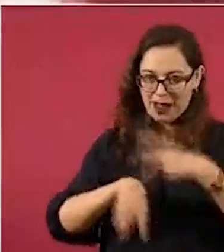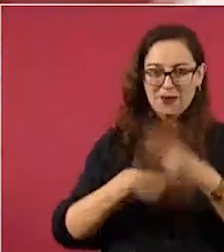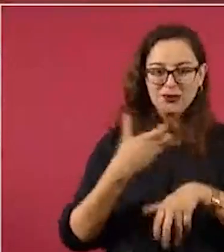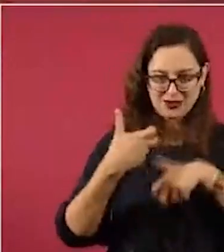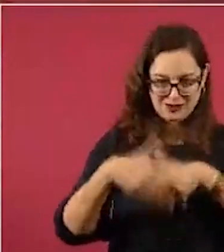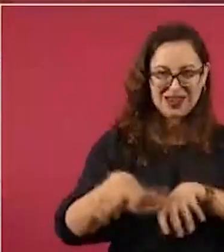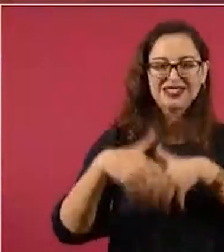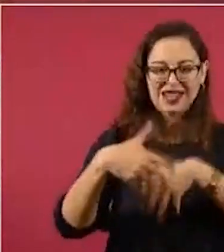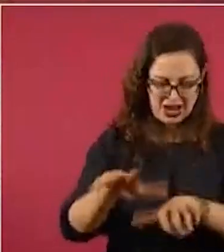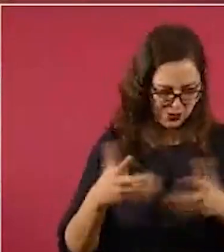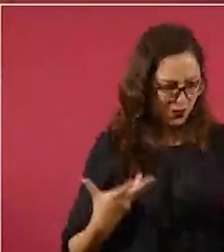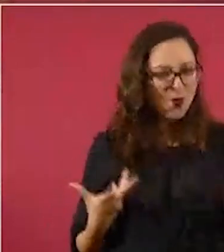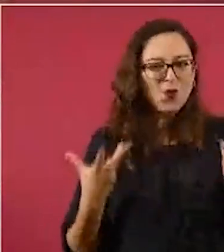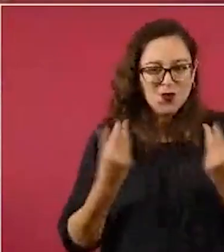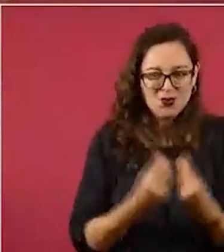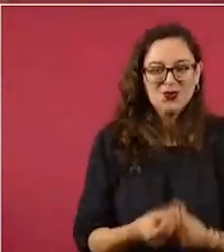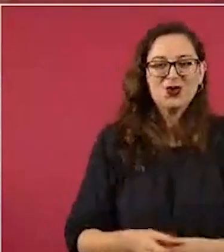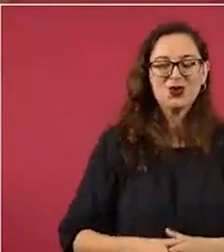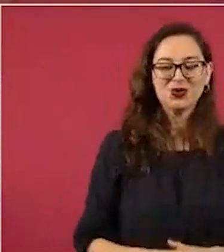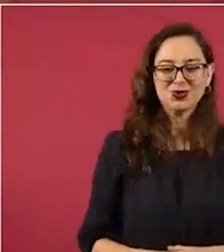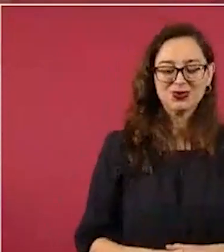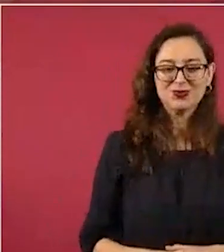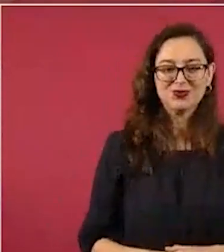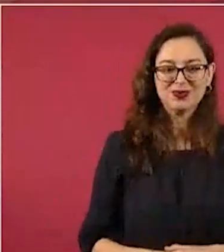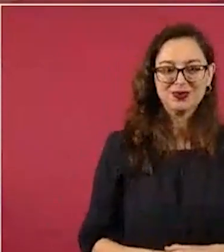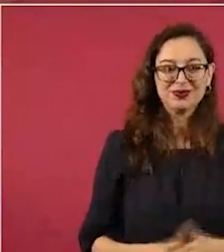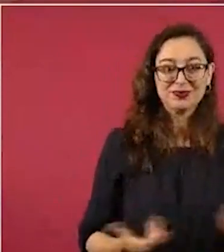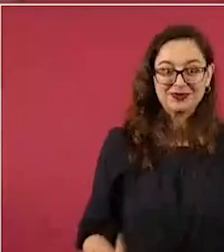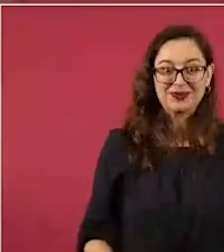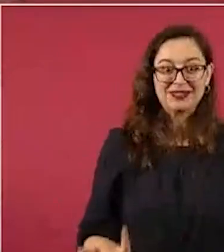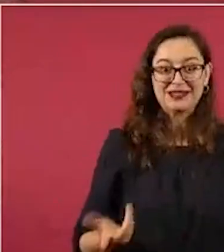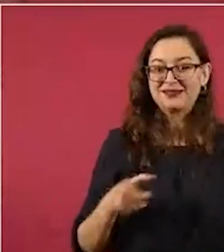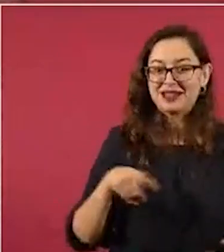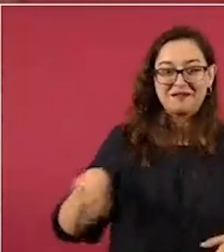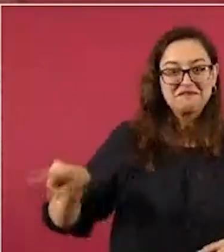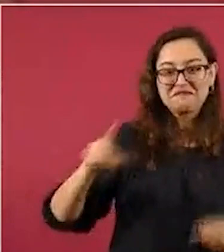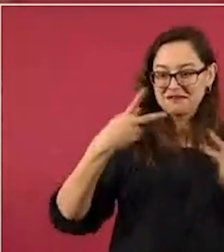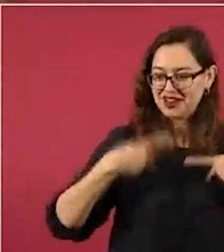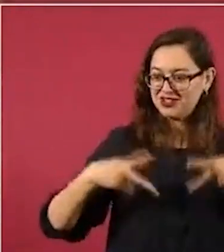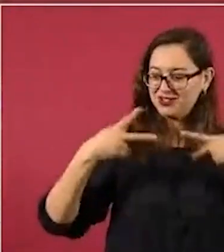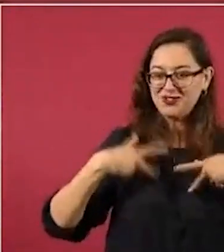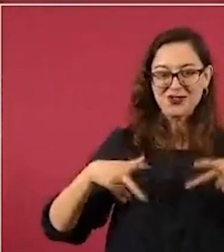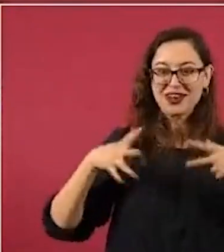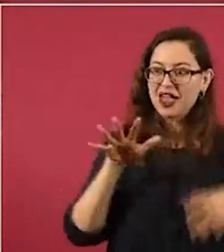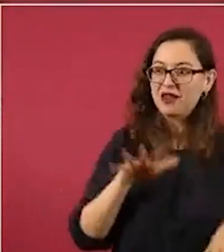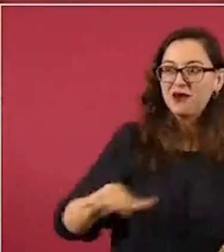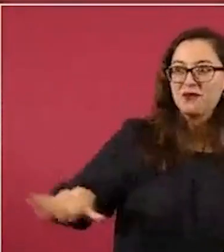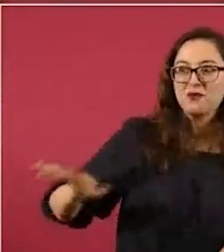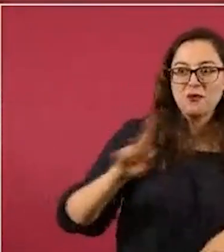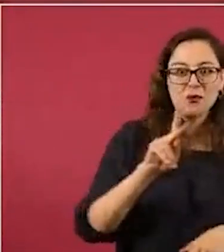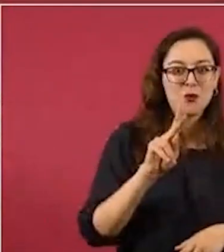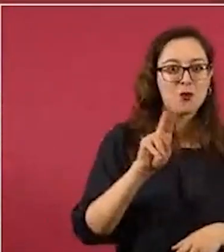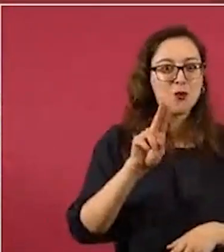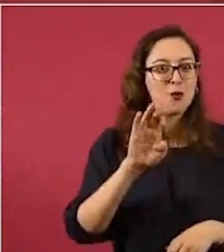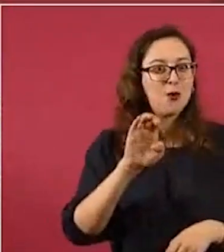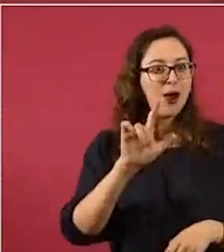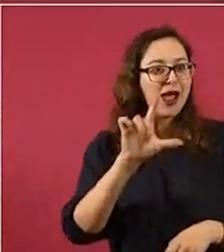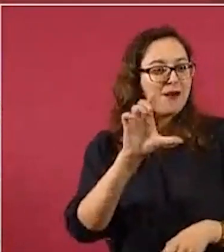el 27, para que vean cuánta alegría del pueblo.